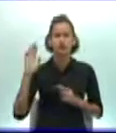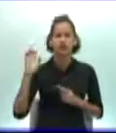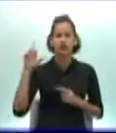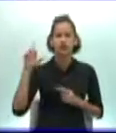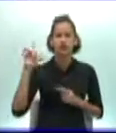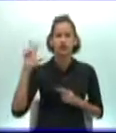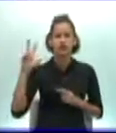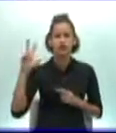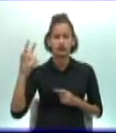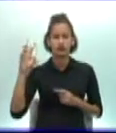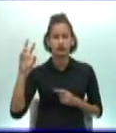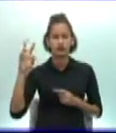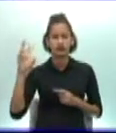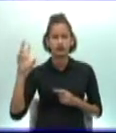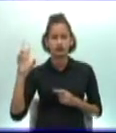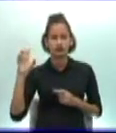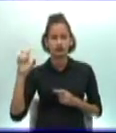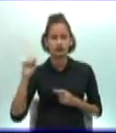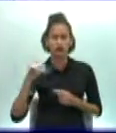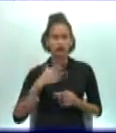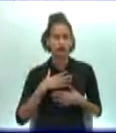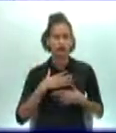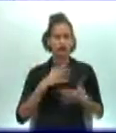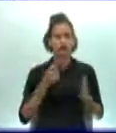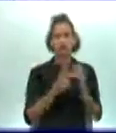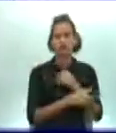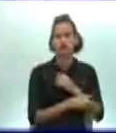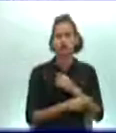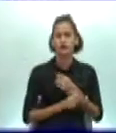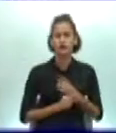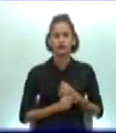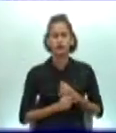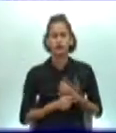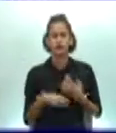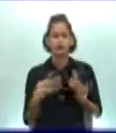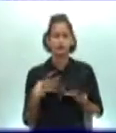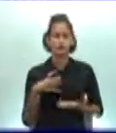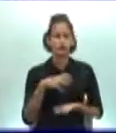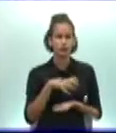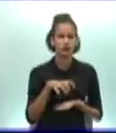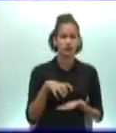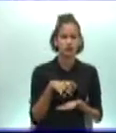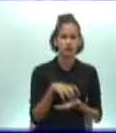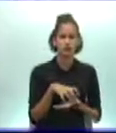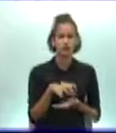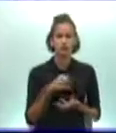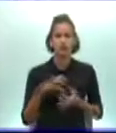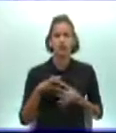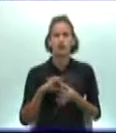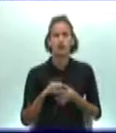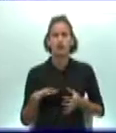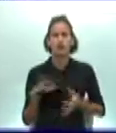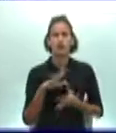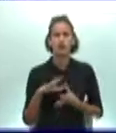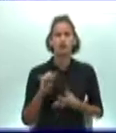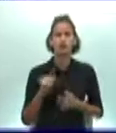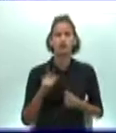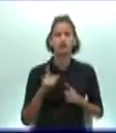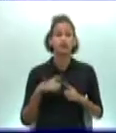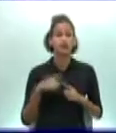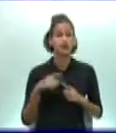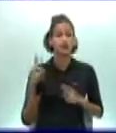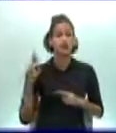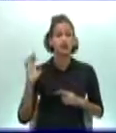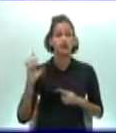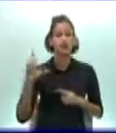en nuestro país? ¿Cuál es la ubicación geográfica de estos tipos de relieve? Estas interrogantes